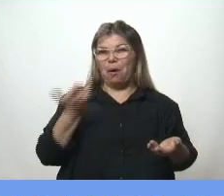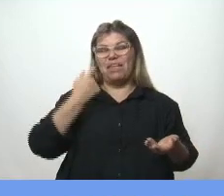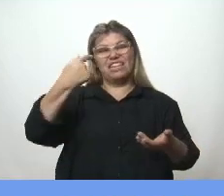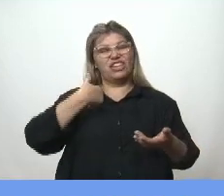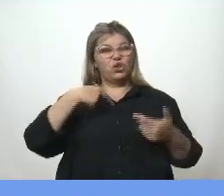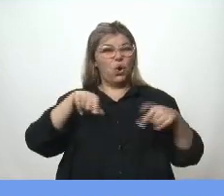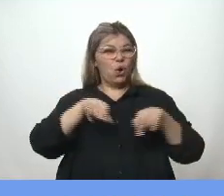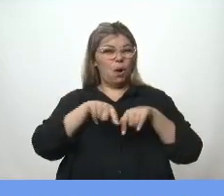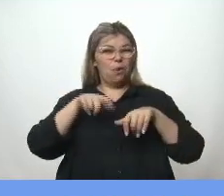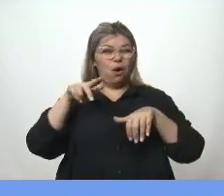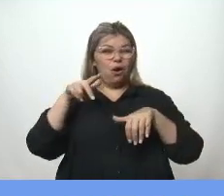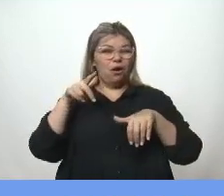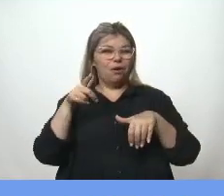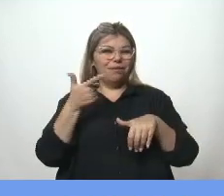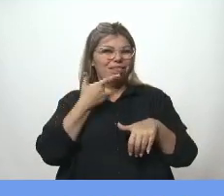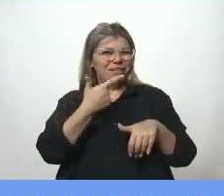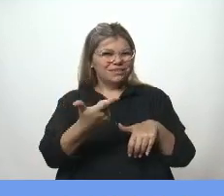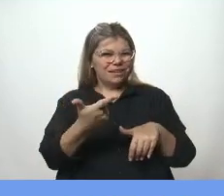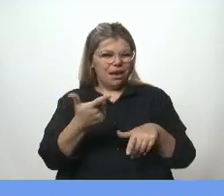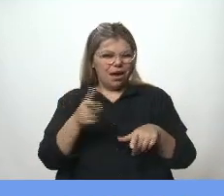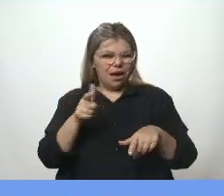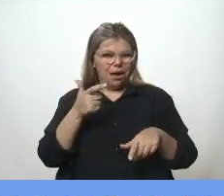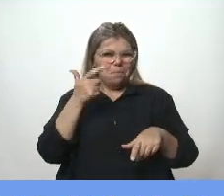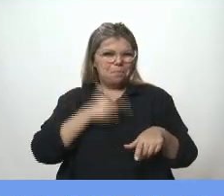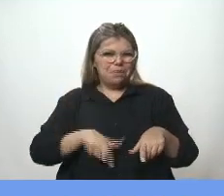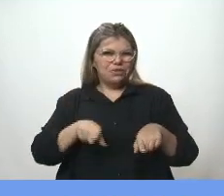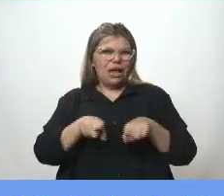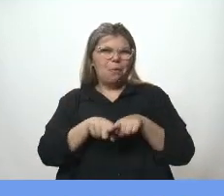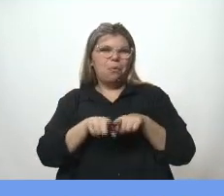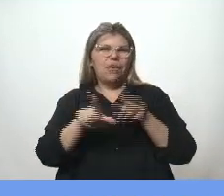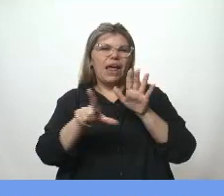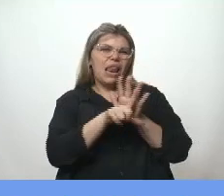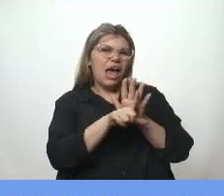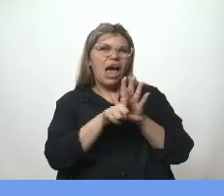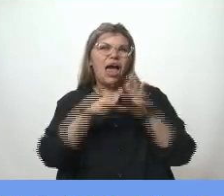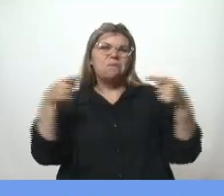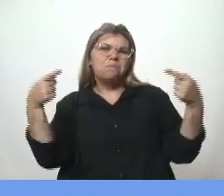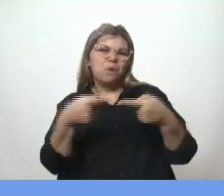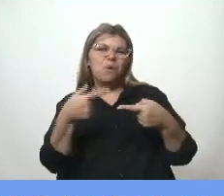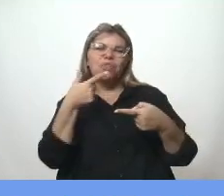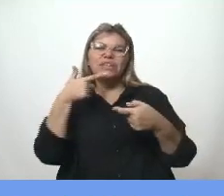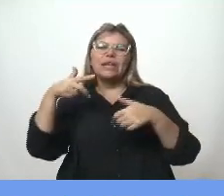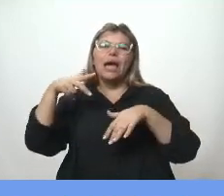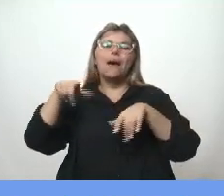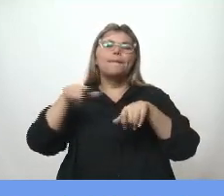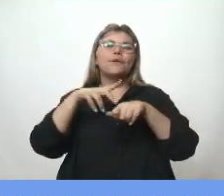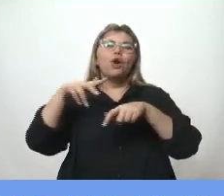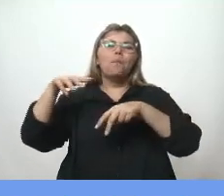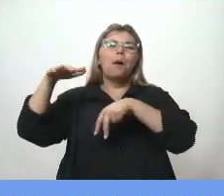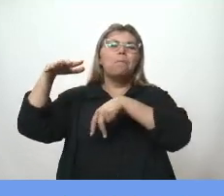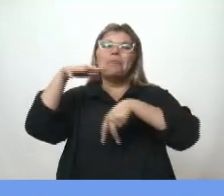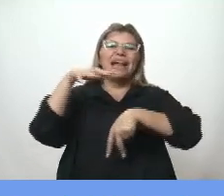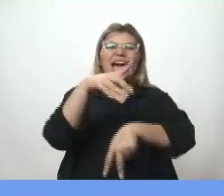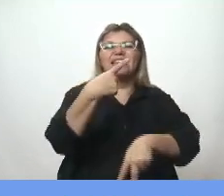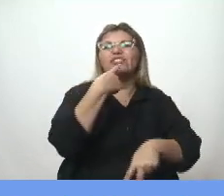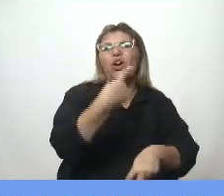no es aquel que puede disentir o no en una ley o en los tiempos para que allí es aquel que quiere representar una provincia en